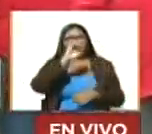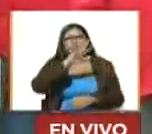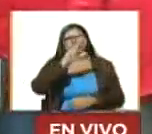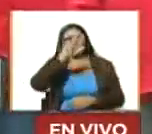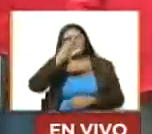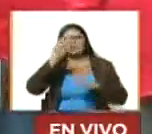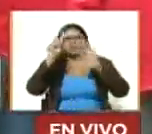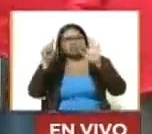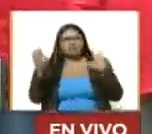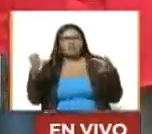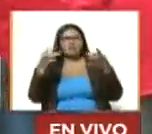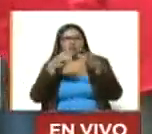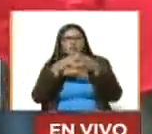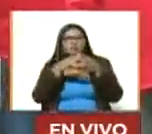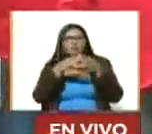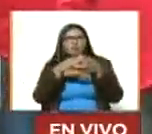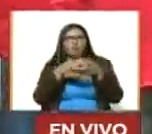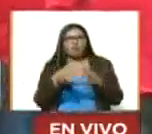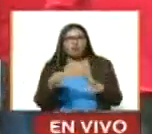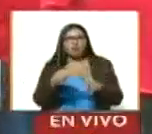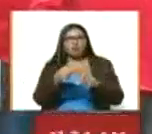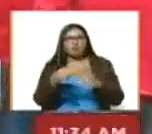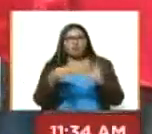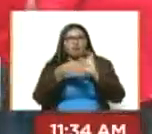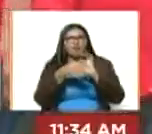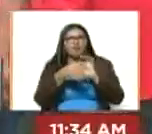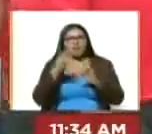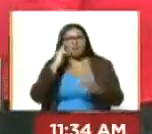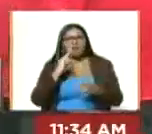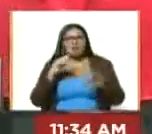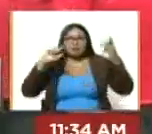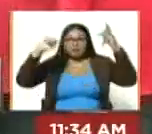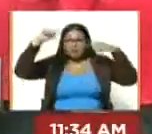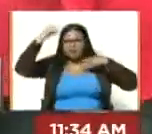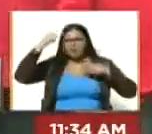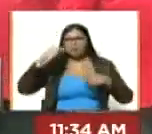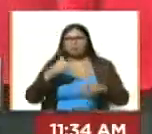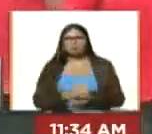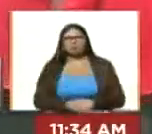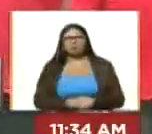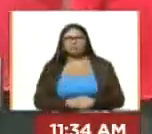536 equipos de las unidades de batalla Bolívar Chávez.